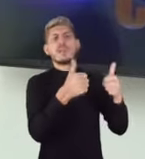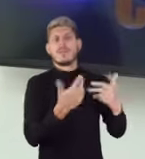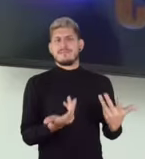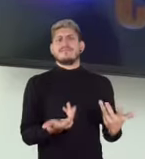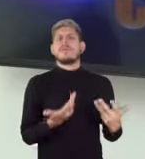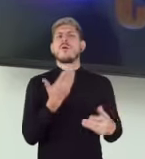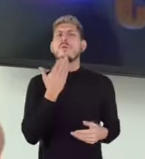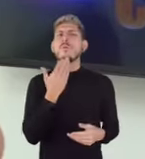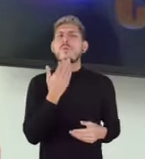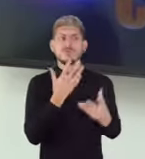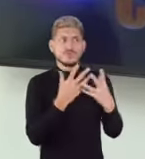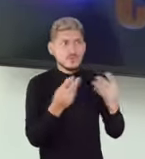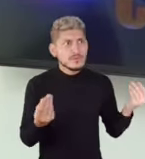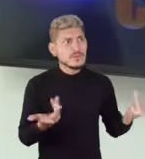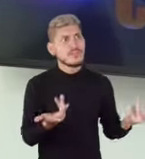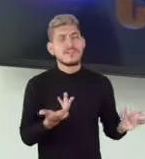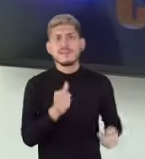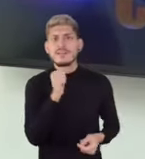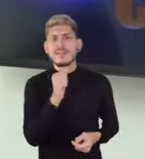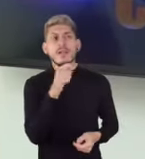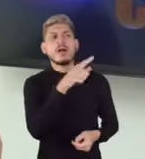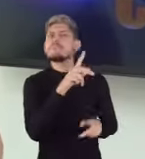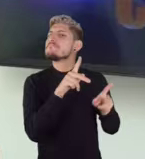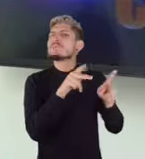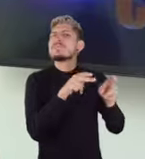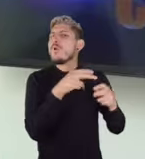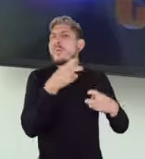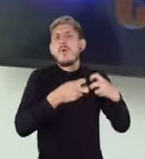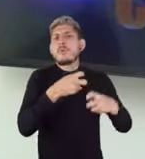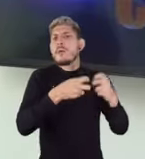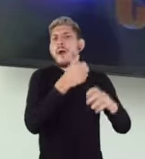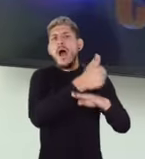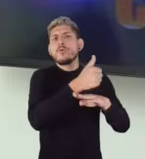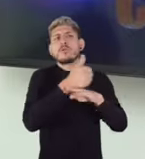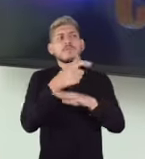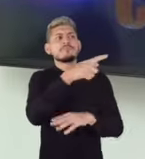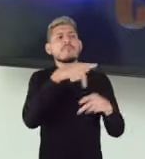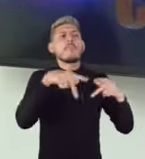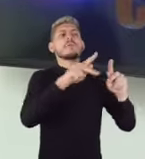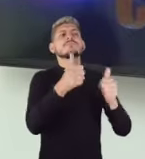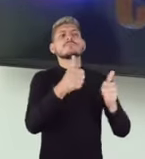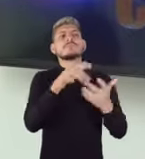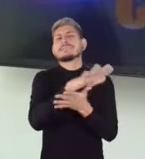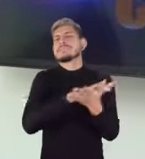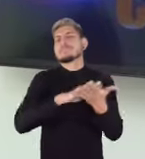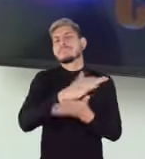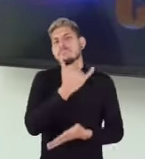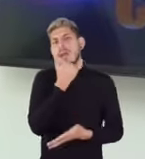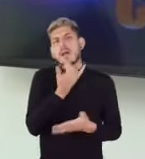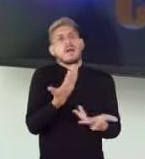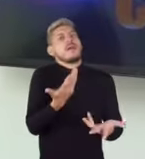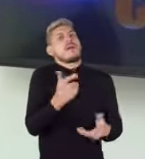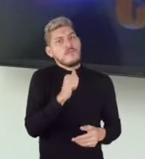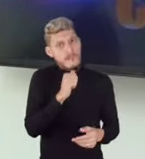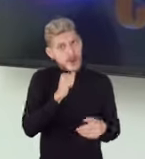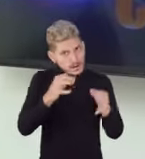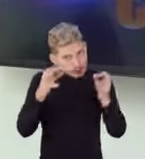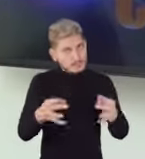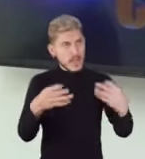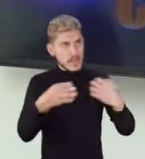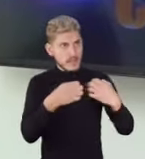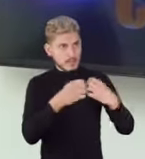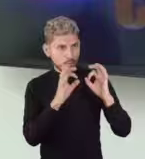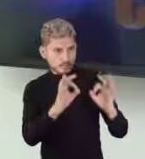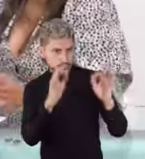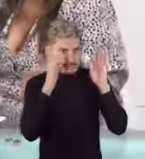que nos den soluciones si son parte del mismo problema las mismas autoridades? Por eso necesitamos un equipo especializado que entienda y sepa cómo manejar